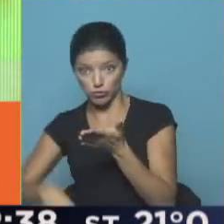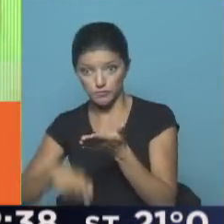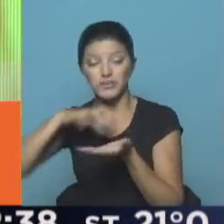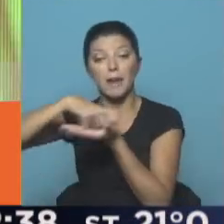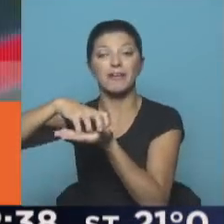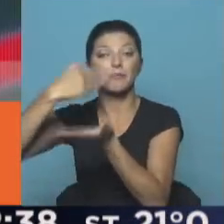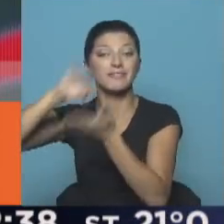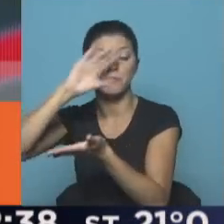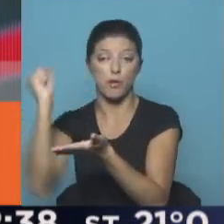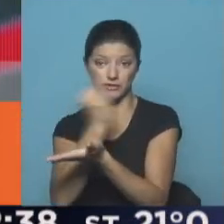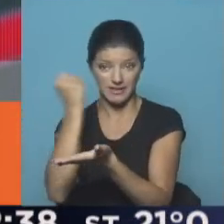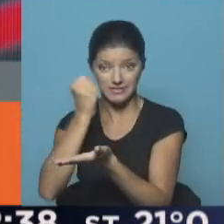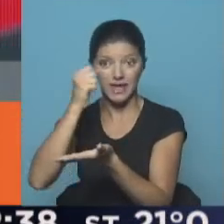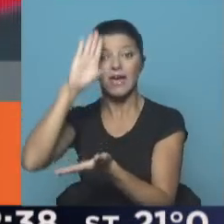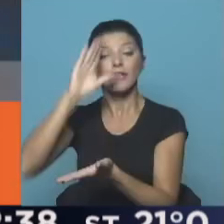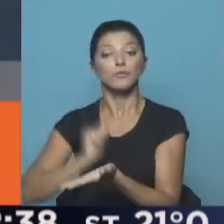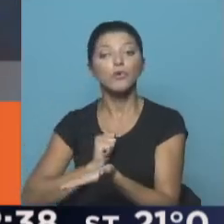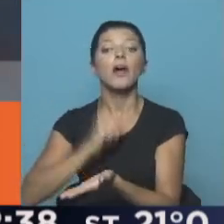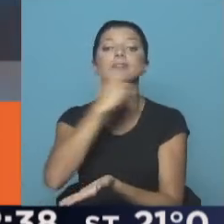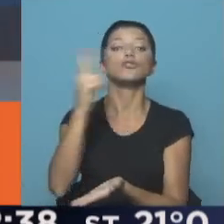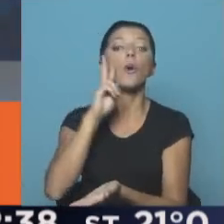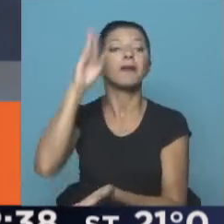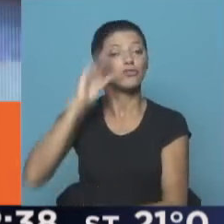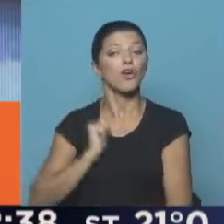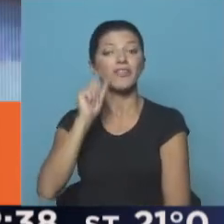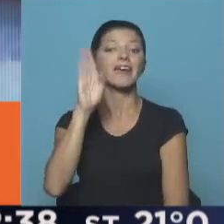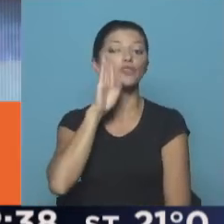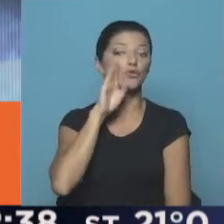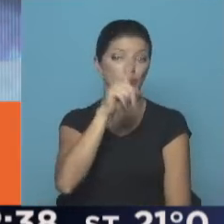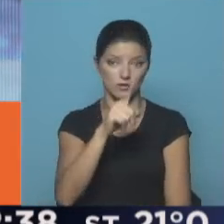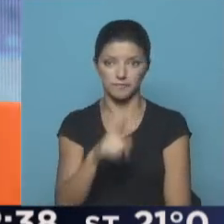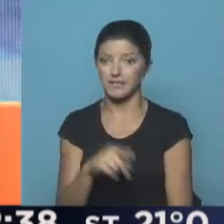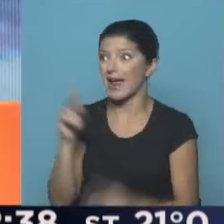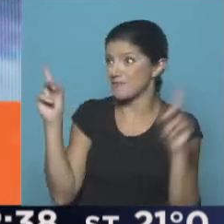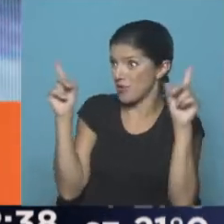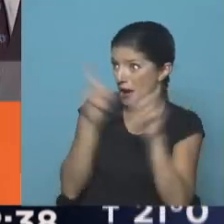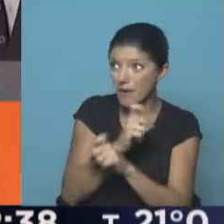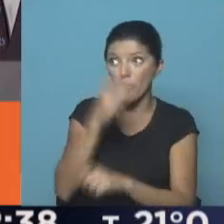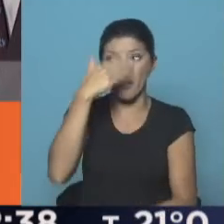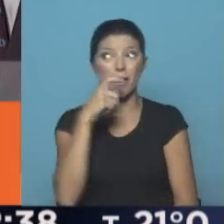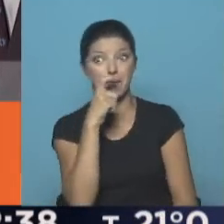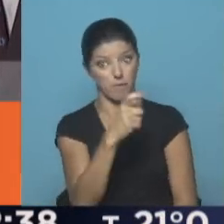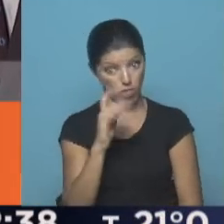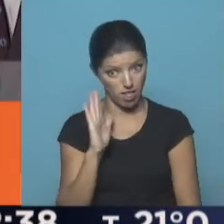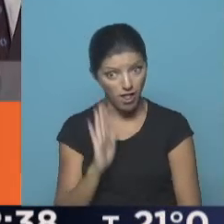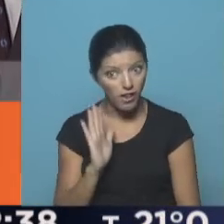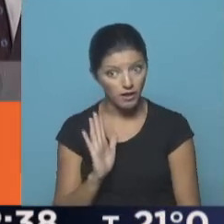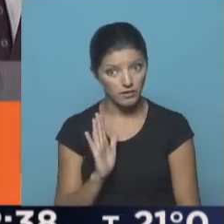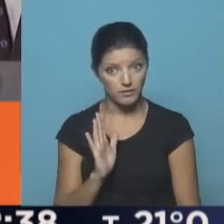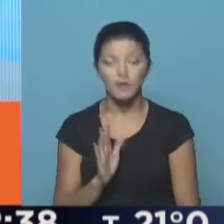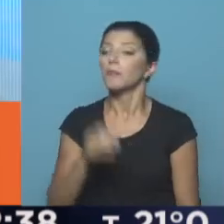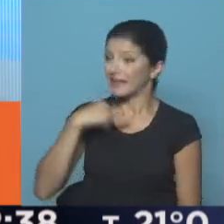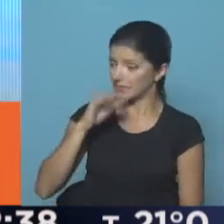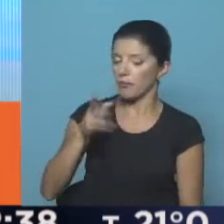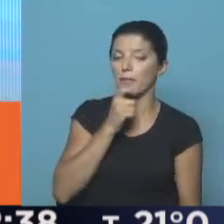la norteamericana con 32.000 soldados. El tema es la respuesta. Ese es el pequeño problemita. Digamos, atacás a